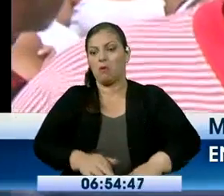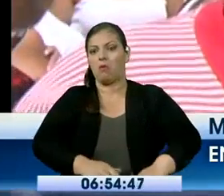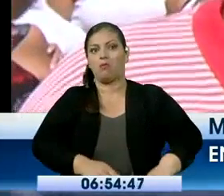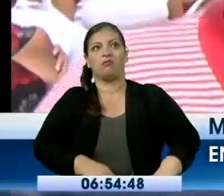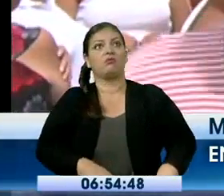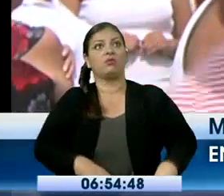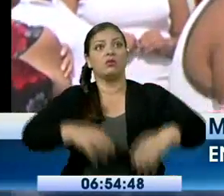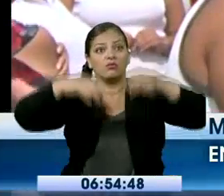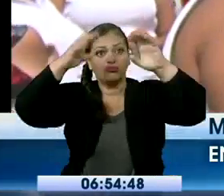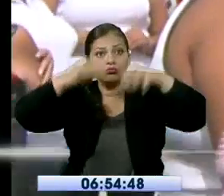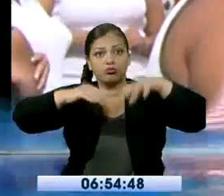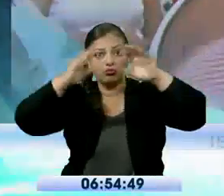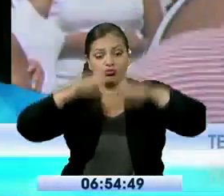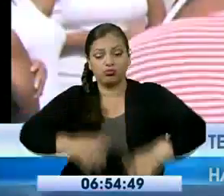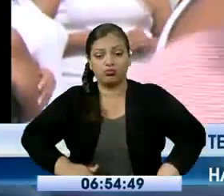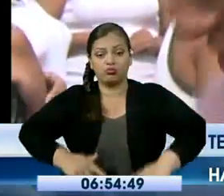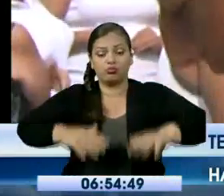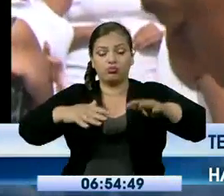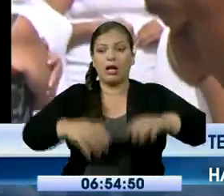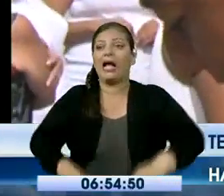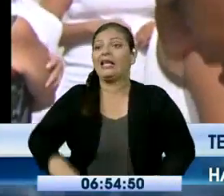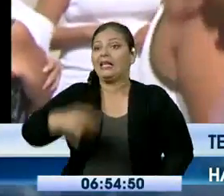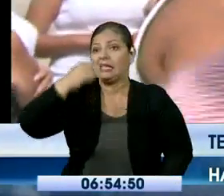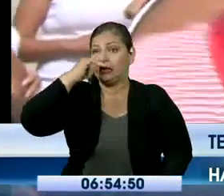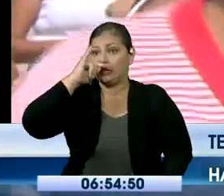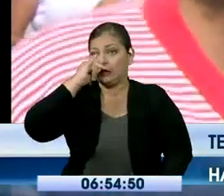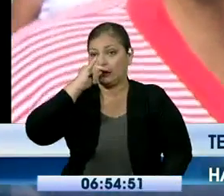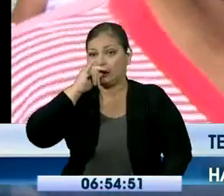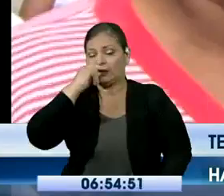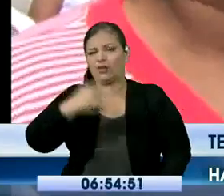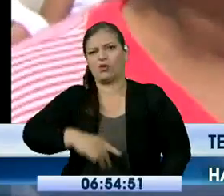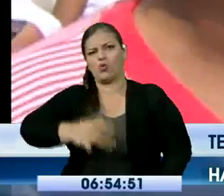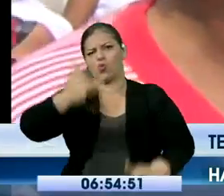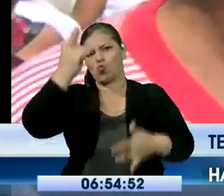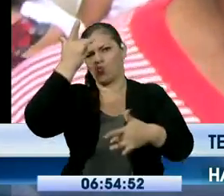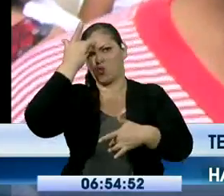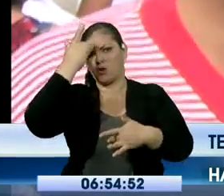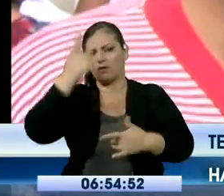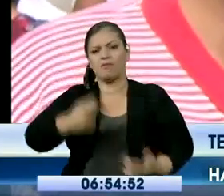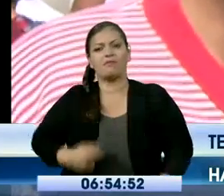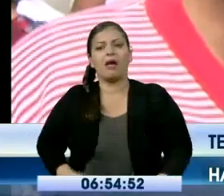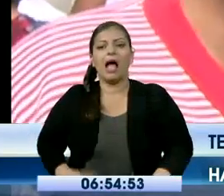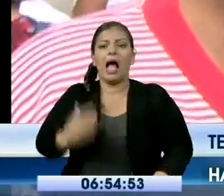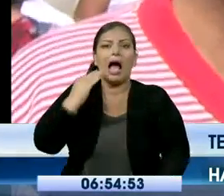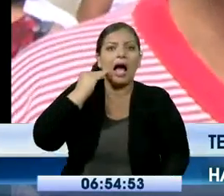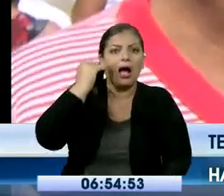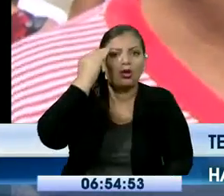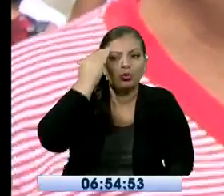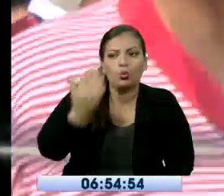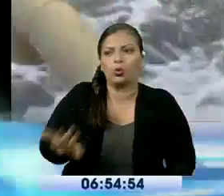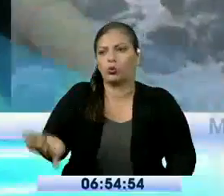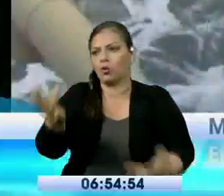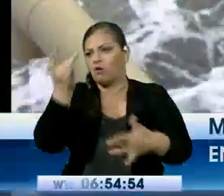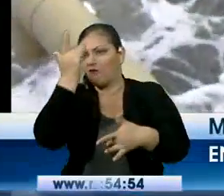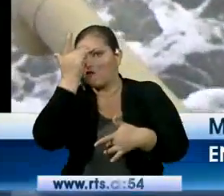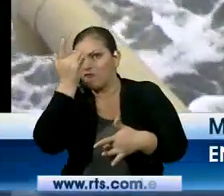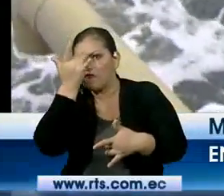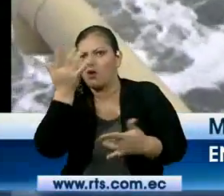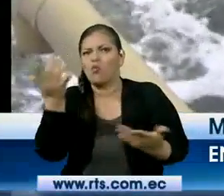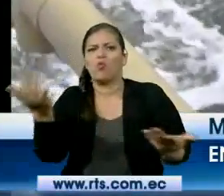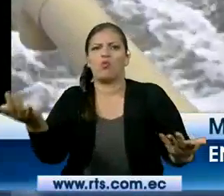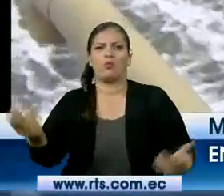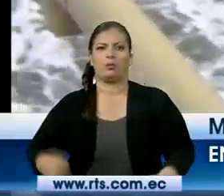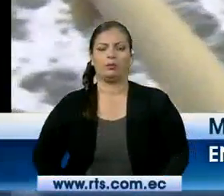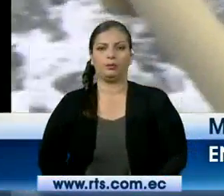aquí pasan enfermos, tal como la señora ahí, los niños, miren, imagínense. Uno que es adulto, también padece de tanto. Y lo que dicen